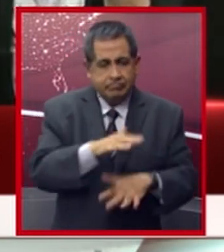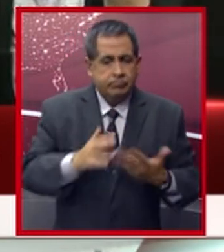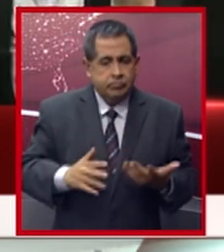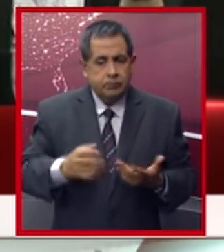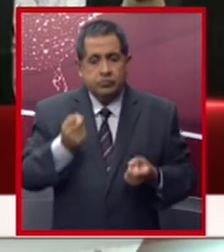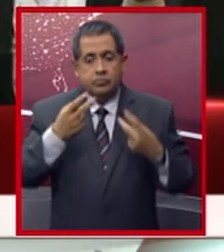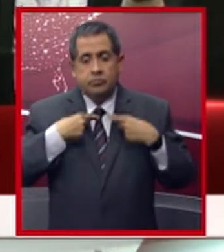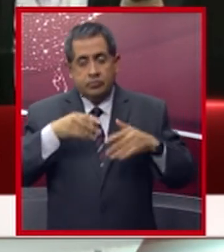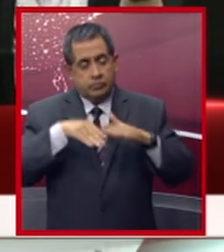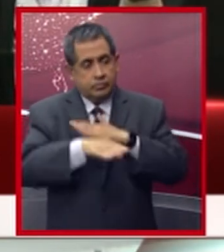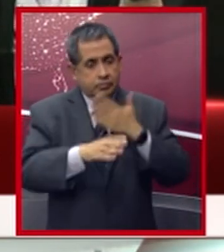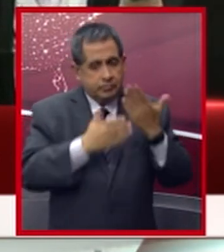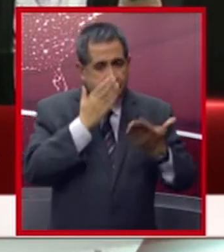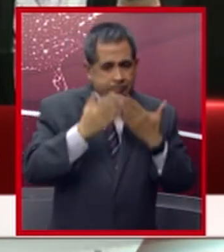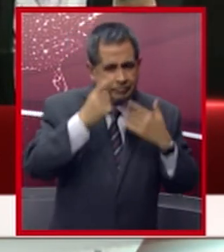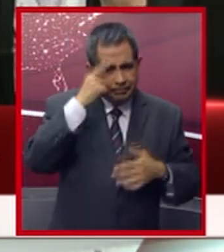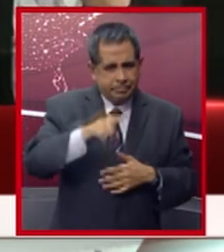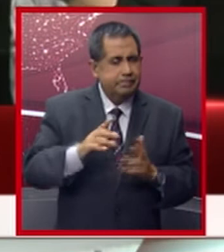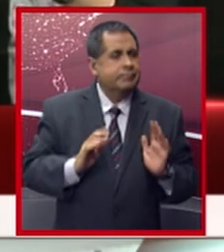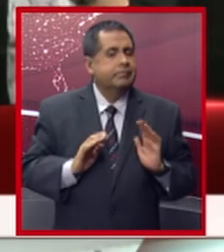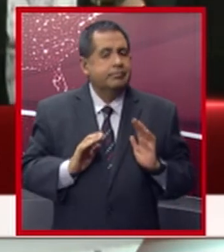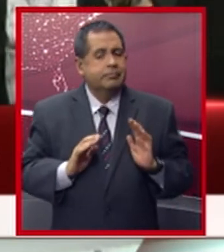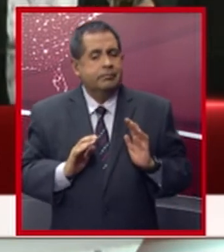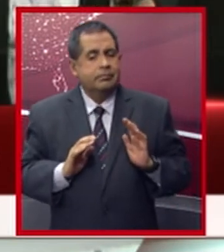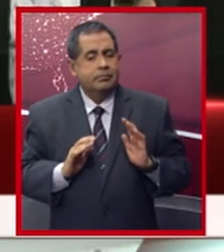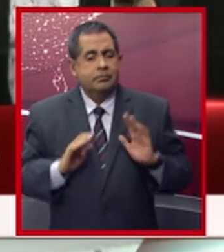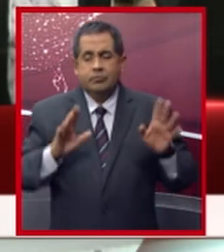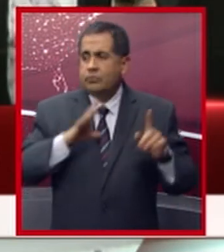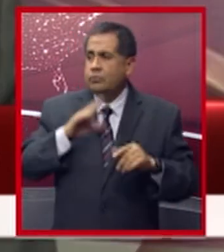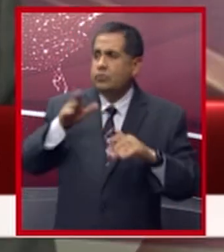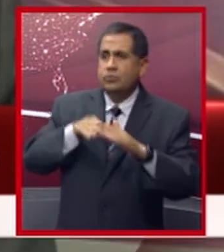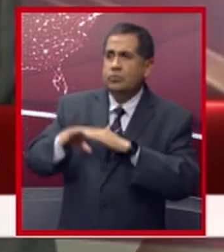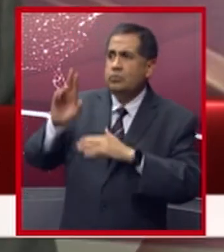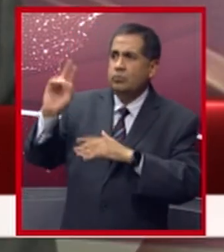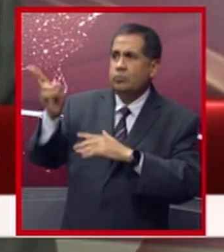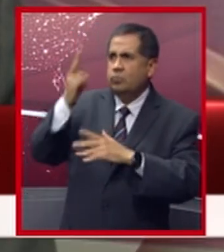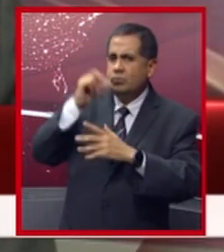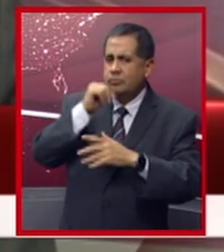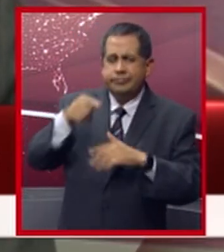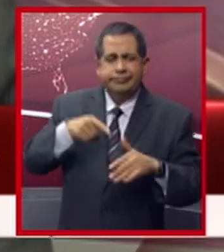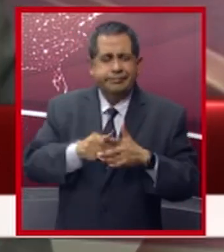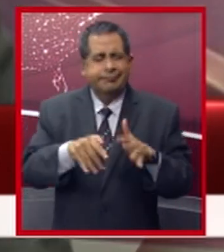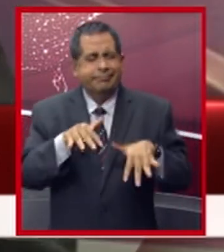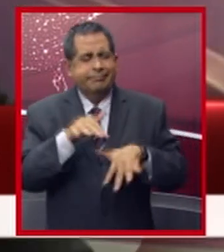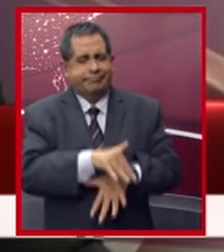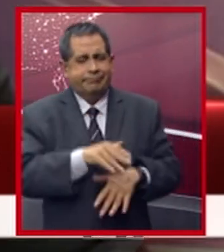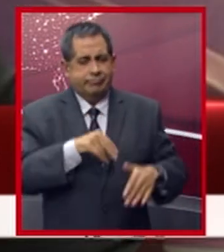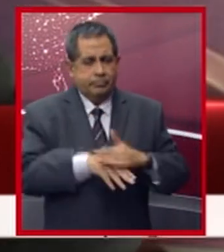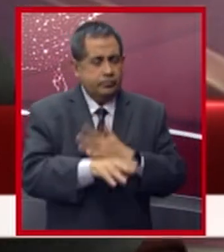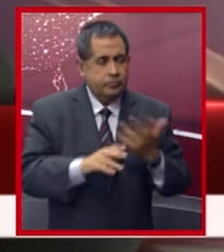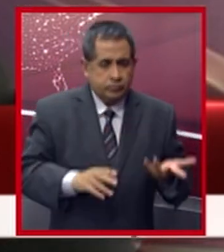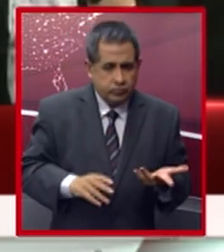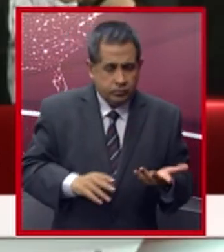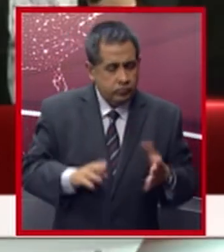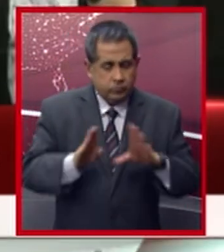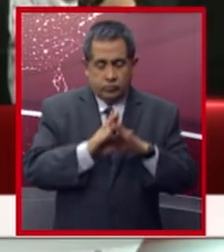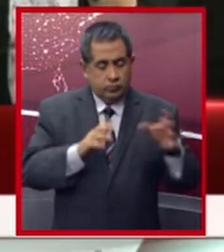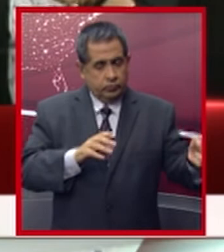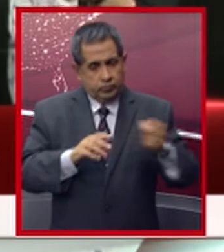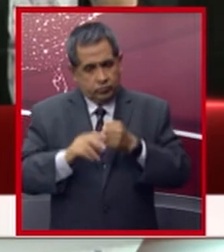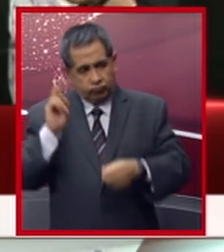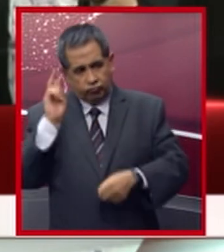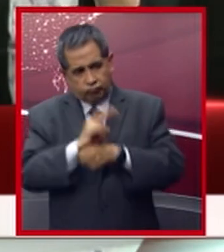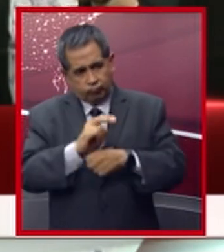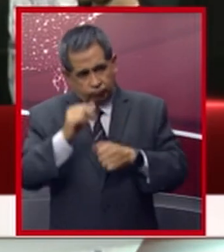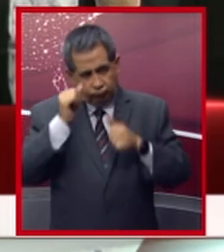a esas escuelas porque no tiene acceso a otras, pero va a entrar bajo conocimiento